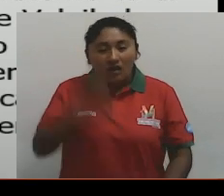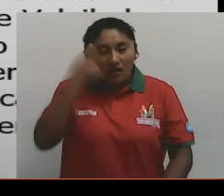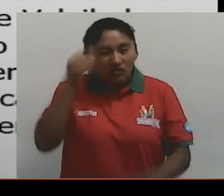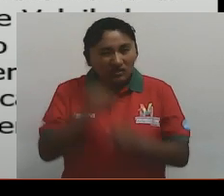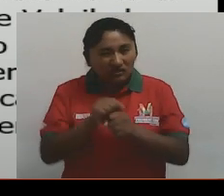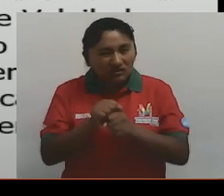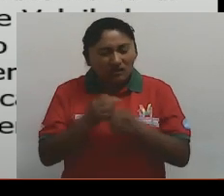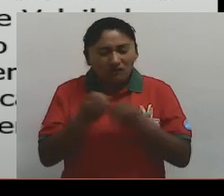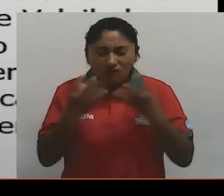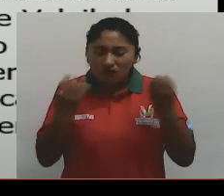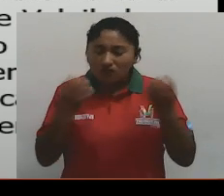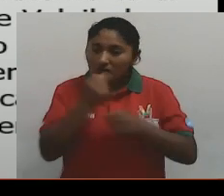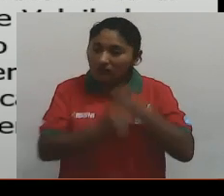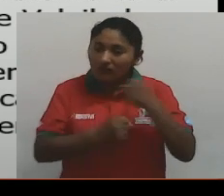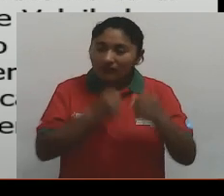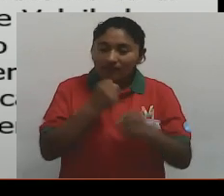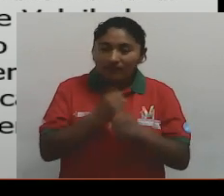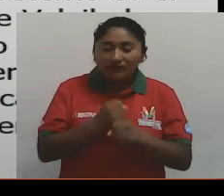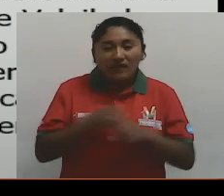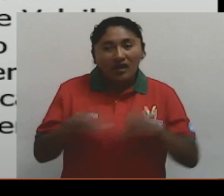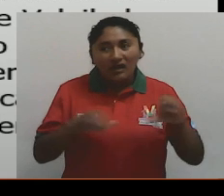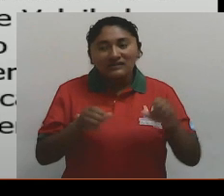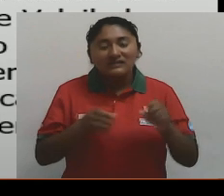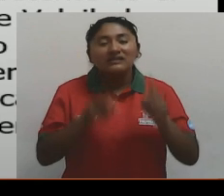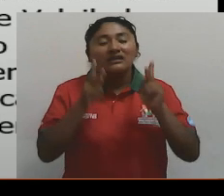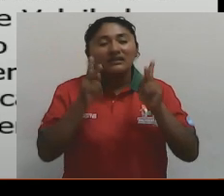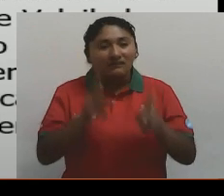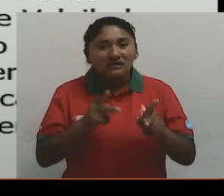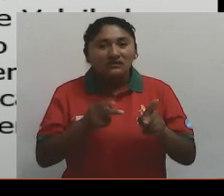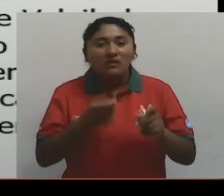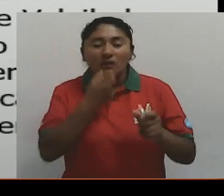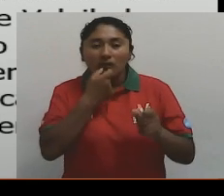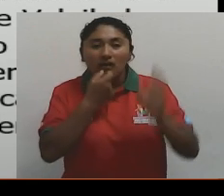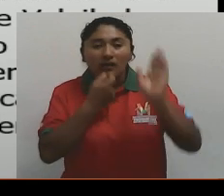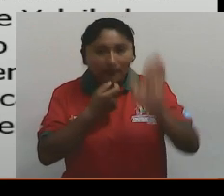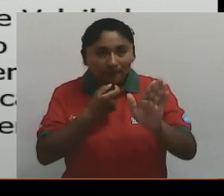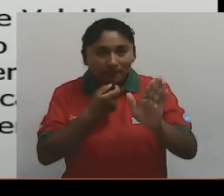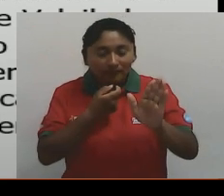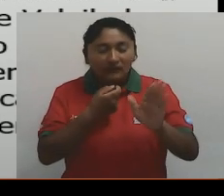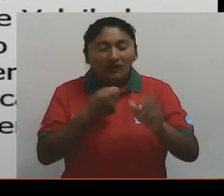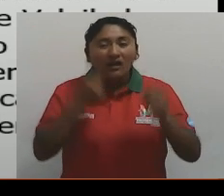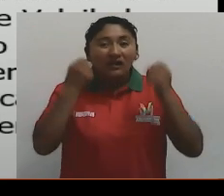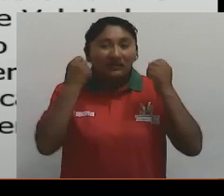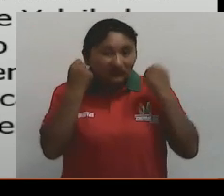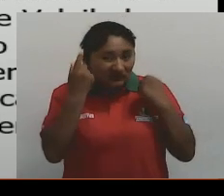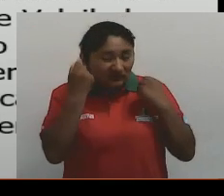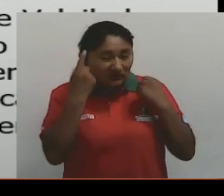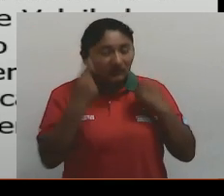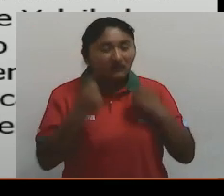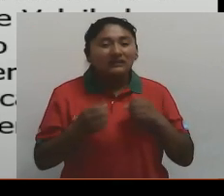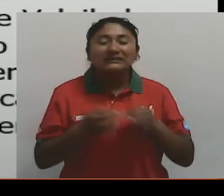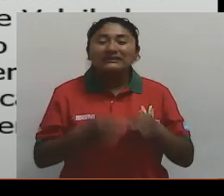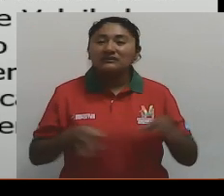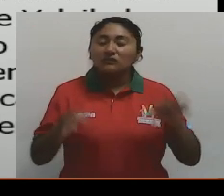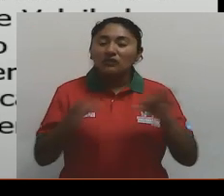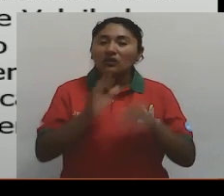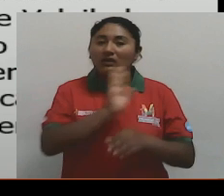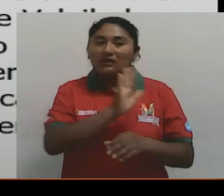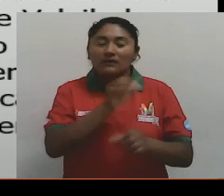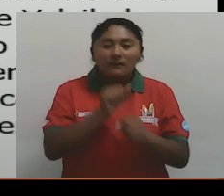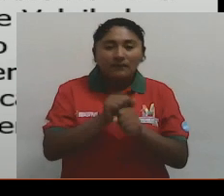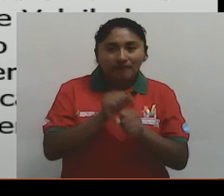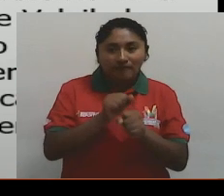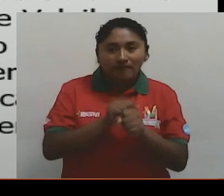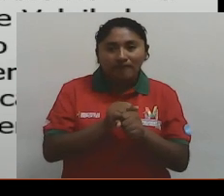hace que el árbitro comprenda que él no es un extraño, sino una parte integrante del juego. También un factor que contribuye a que el árbitro logre